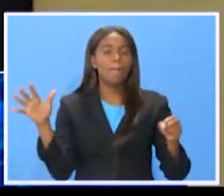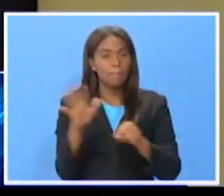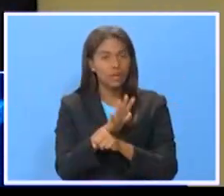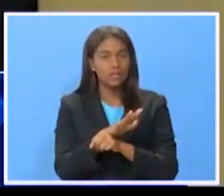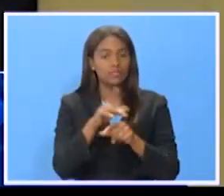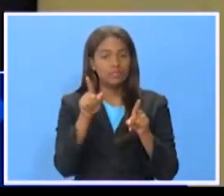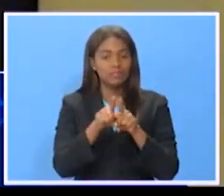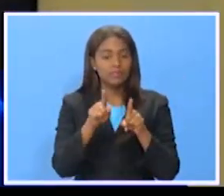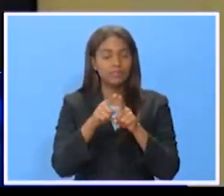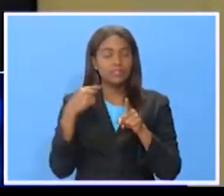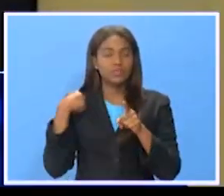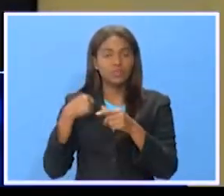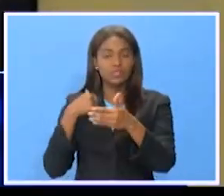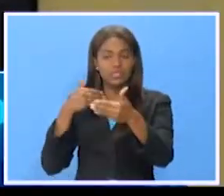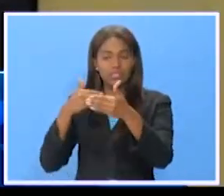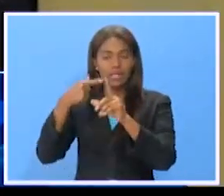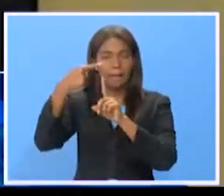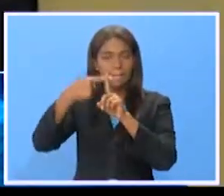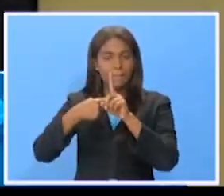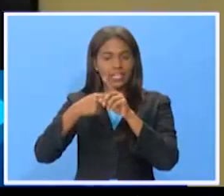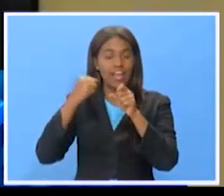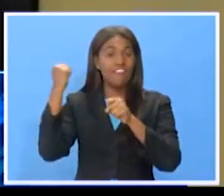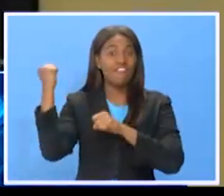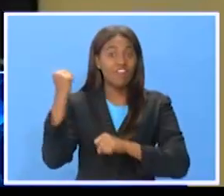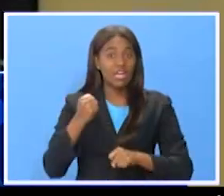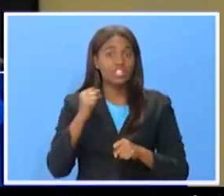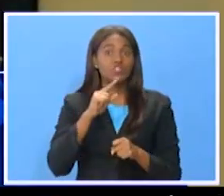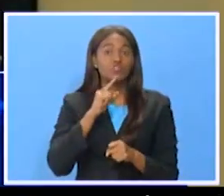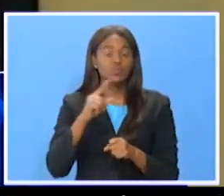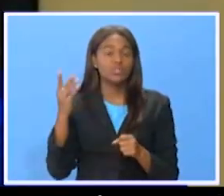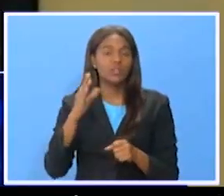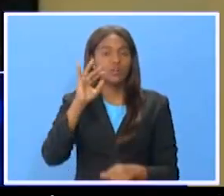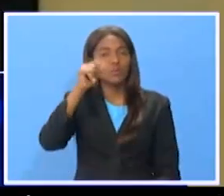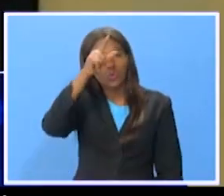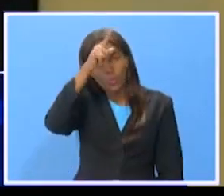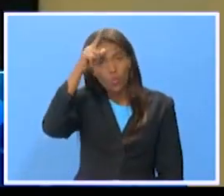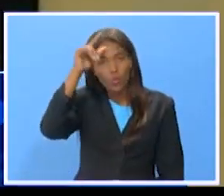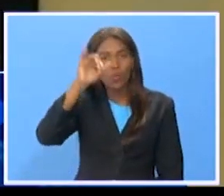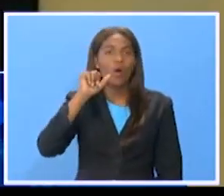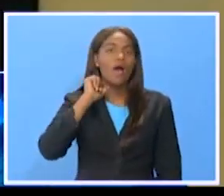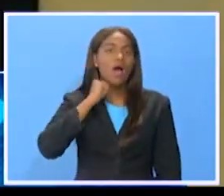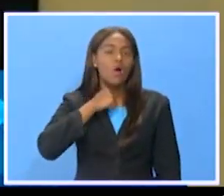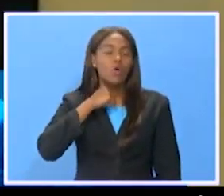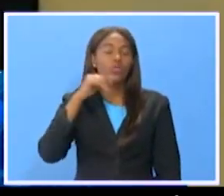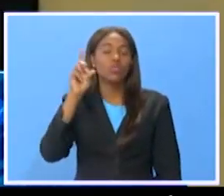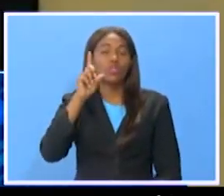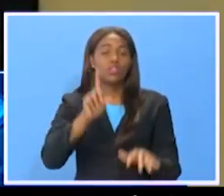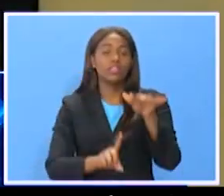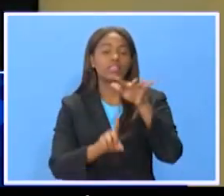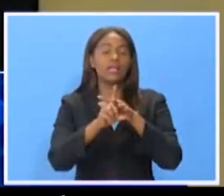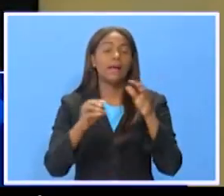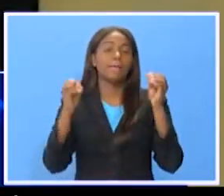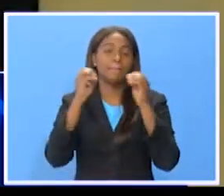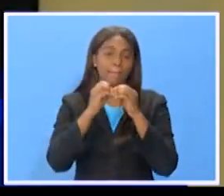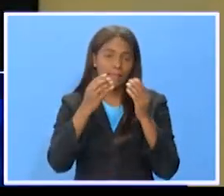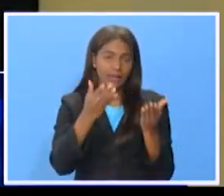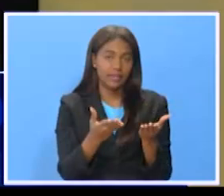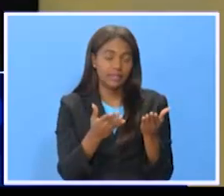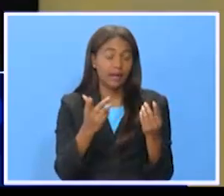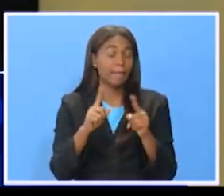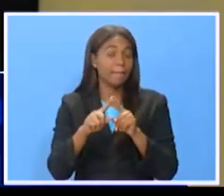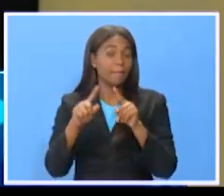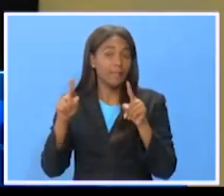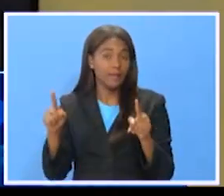incluso nos acercamos a los meses picos, que son julio y agosto, donde se manifiesta con mayor frecuencia. Sin